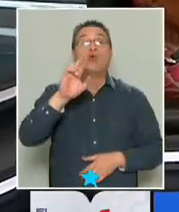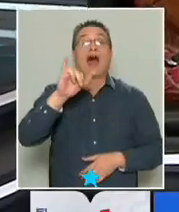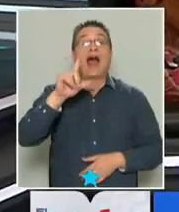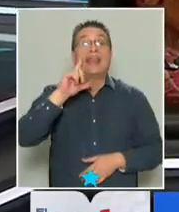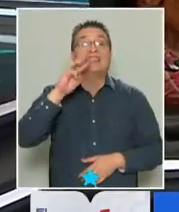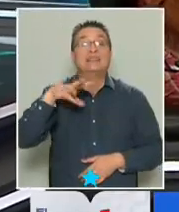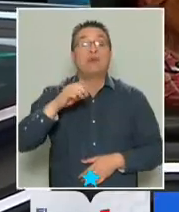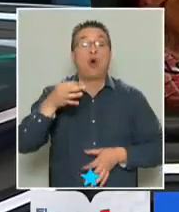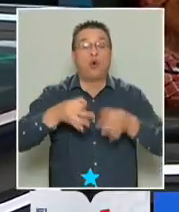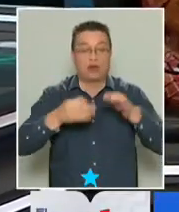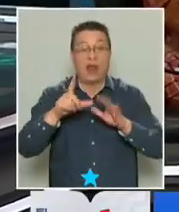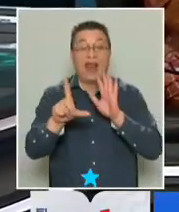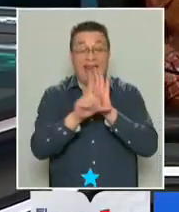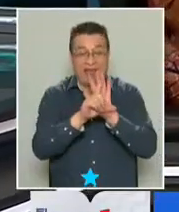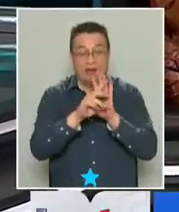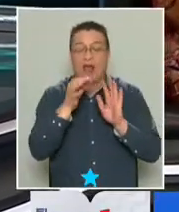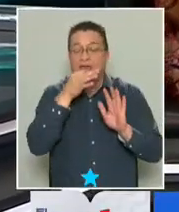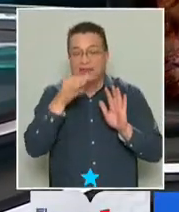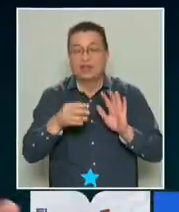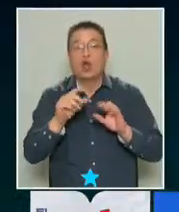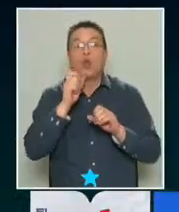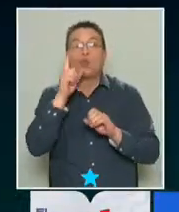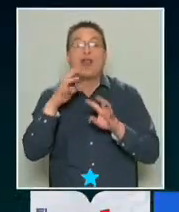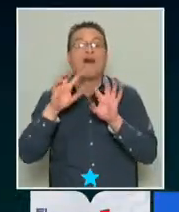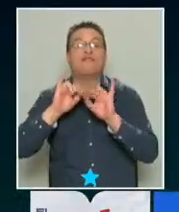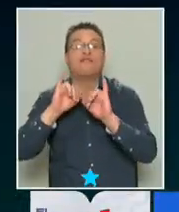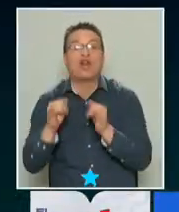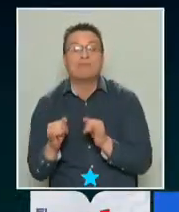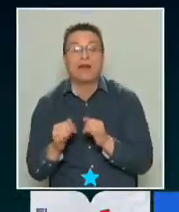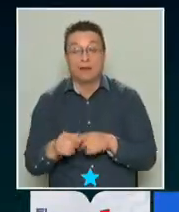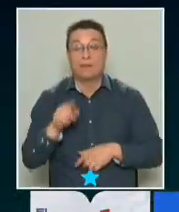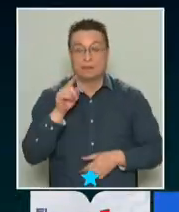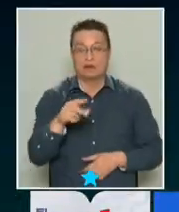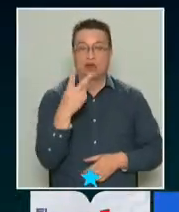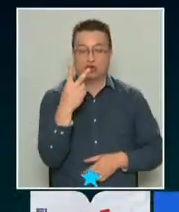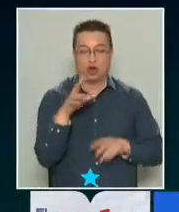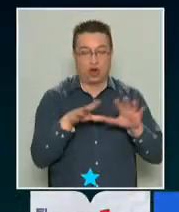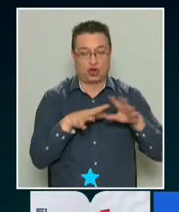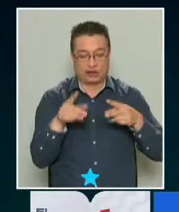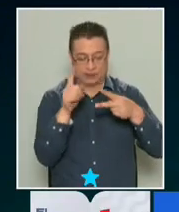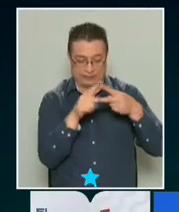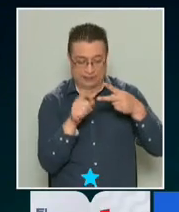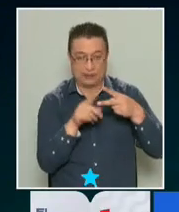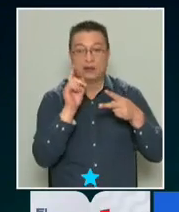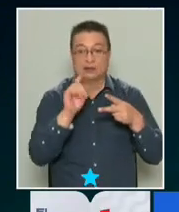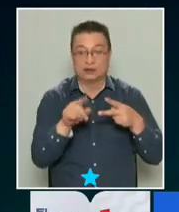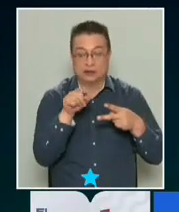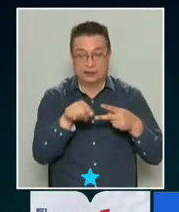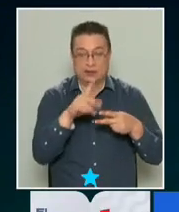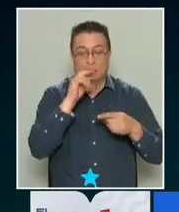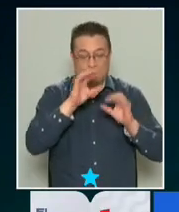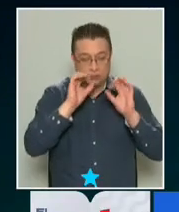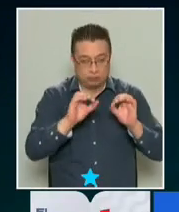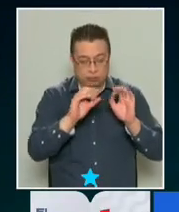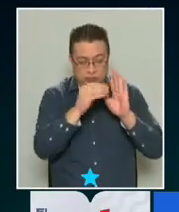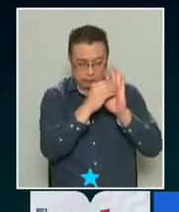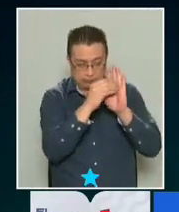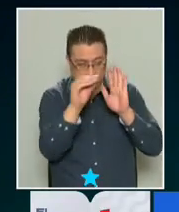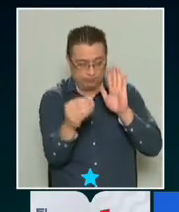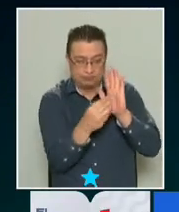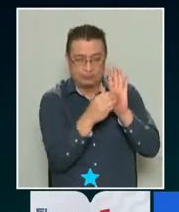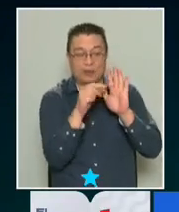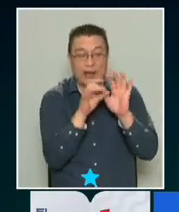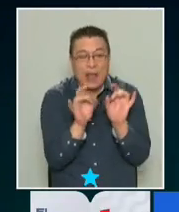ley va a determinar los mecanismos de gestión una bendición es una cosa muy interesante que es esta es un aterrizaje una especie de